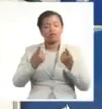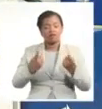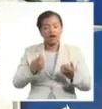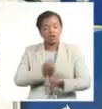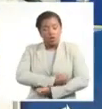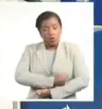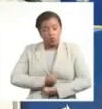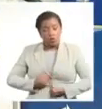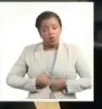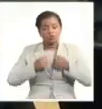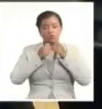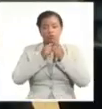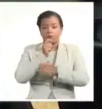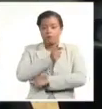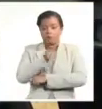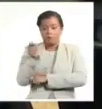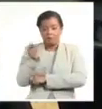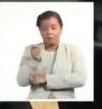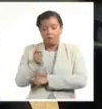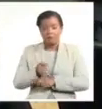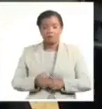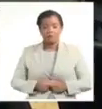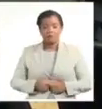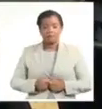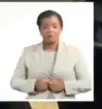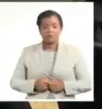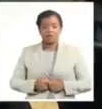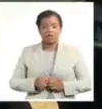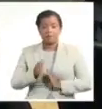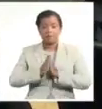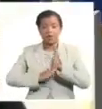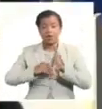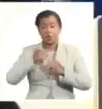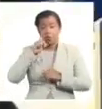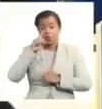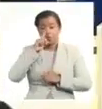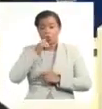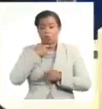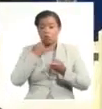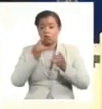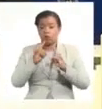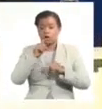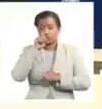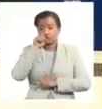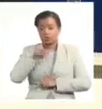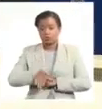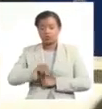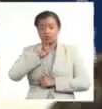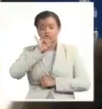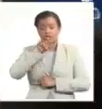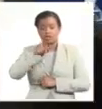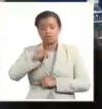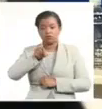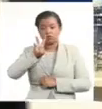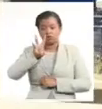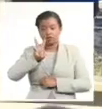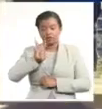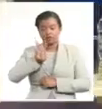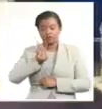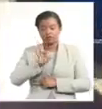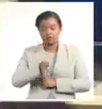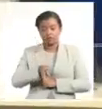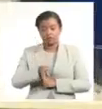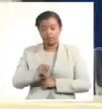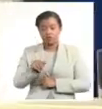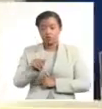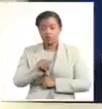los profesionales de la salud. Al cierre de junio, la tasa de mortalidad infantil se ubica en 7,3 por cada 1.000 nacidos vivos